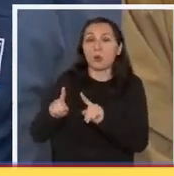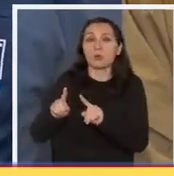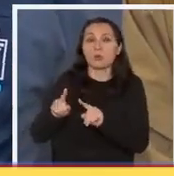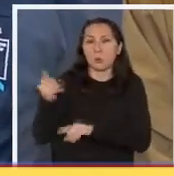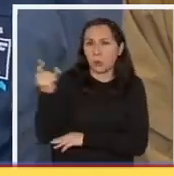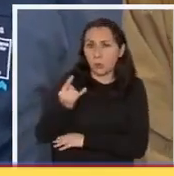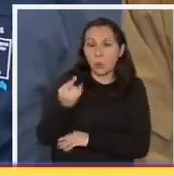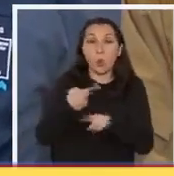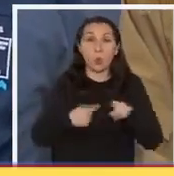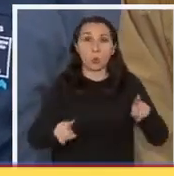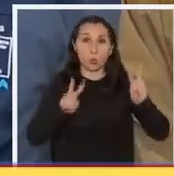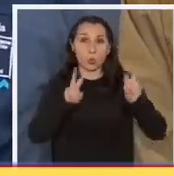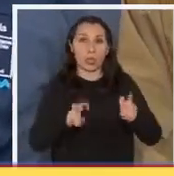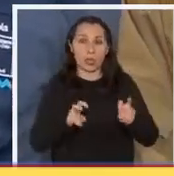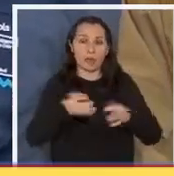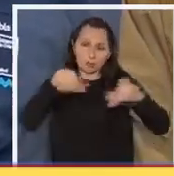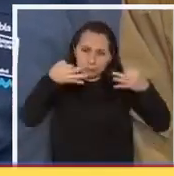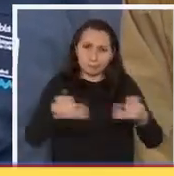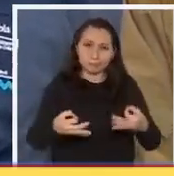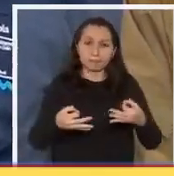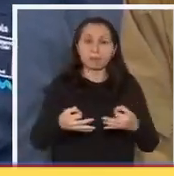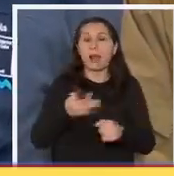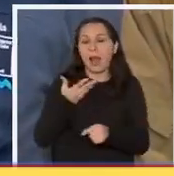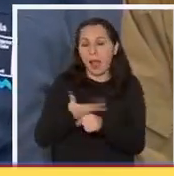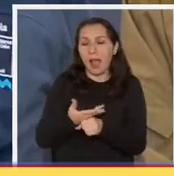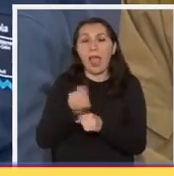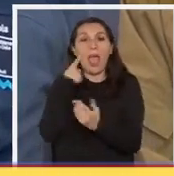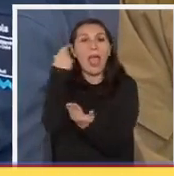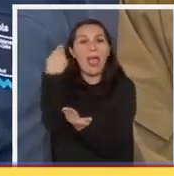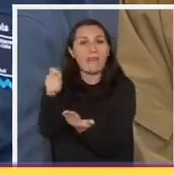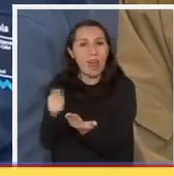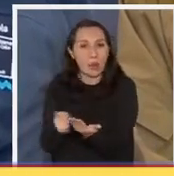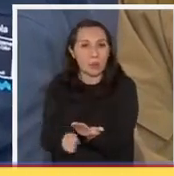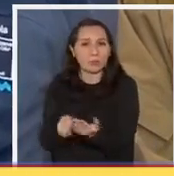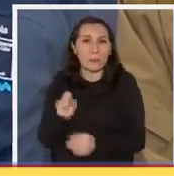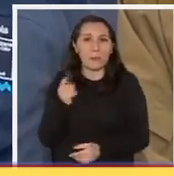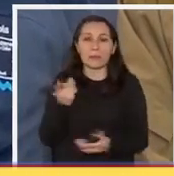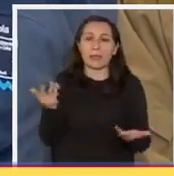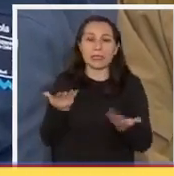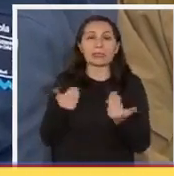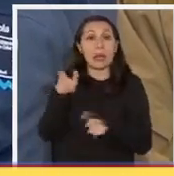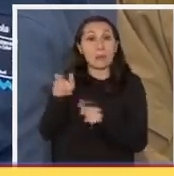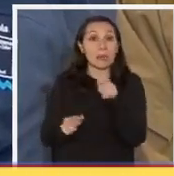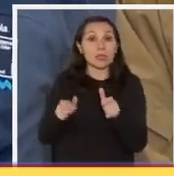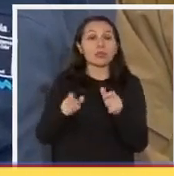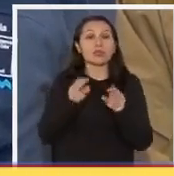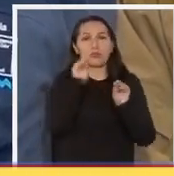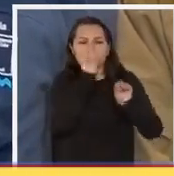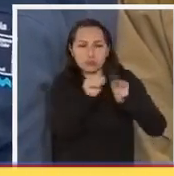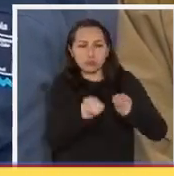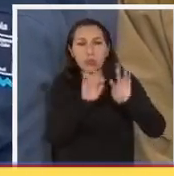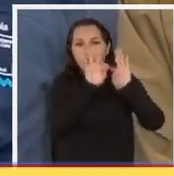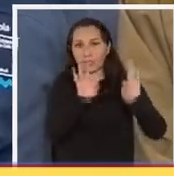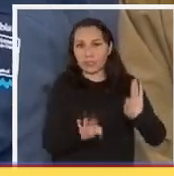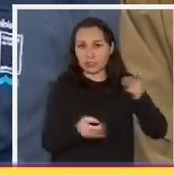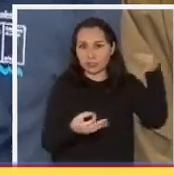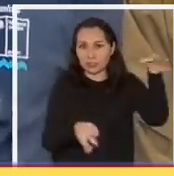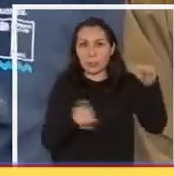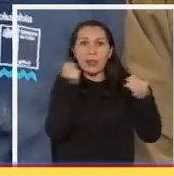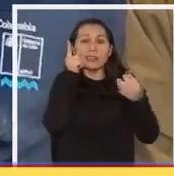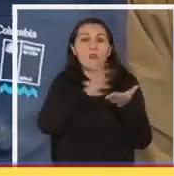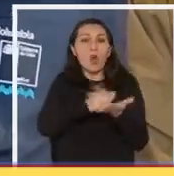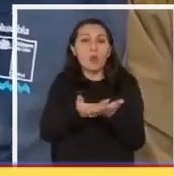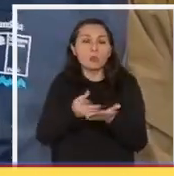Hay reconstrucciones que son de emergencia y hay otras cuestiones que son definitivas. Hay que hacer la evaluación y para eso se requiere que la gente llene las fichas del catastro. Tenemos que